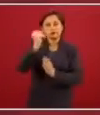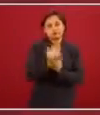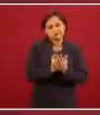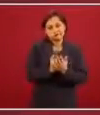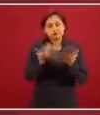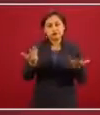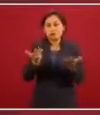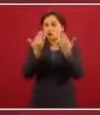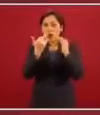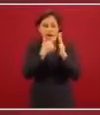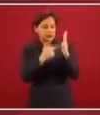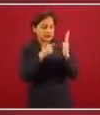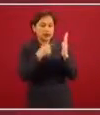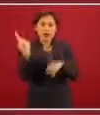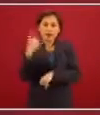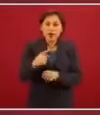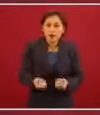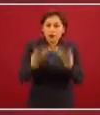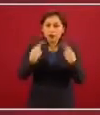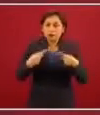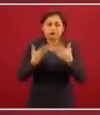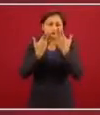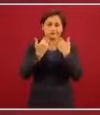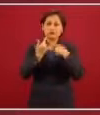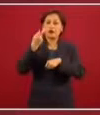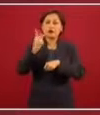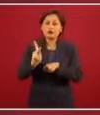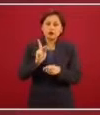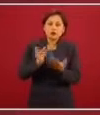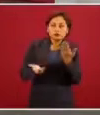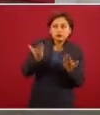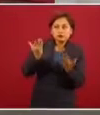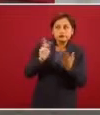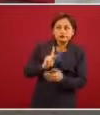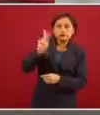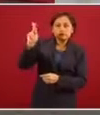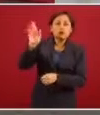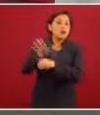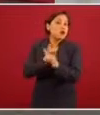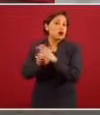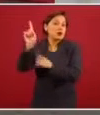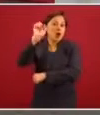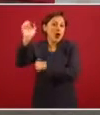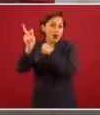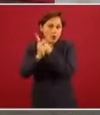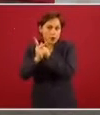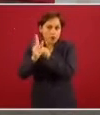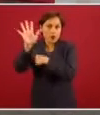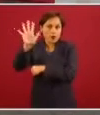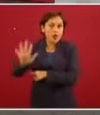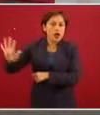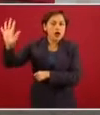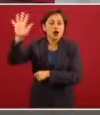país, pero al comparar sistemas de salud más avanzados que el nuestro, por ejemplo los de Europa Occidental o los de los países